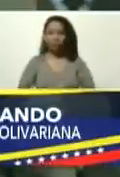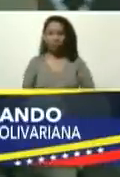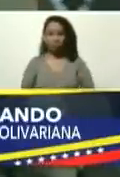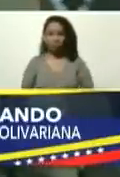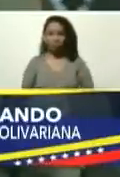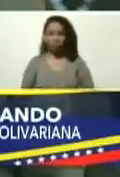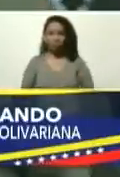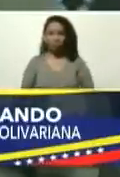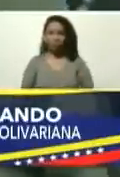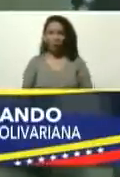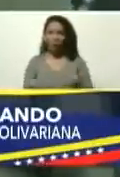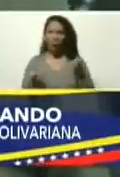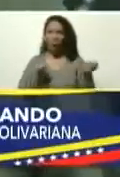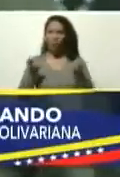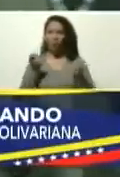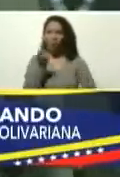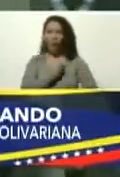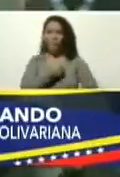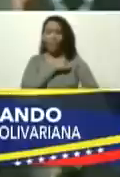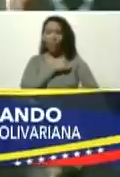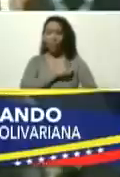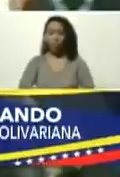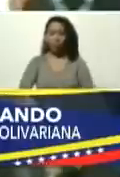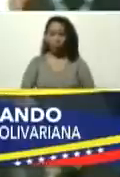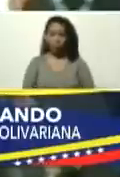y a la dominación española